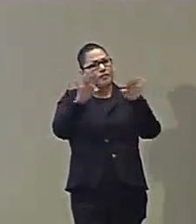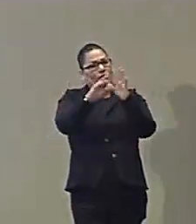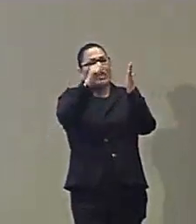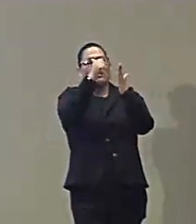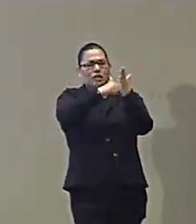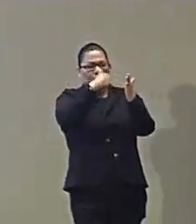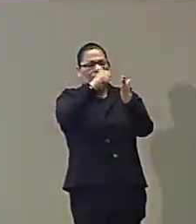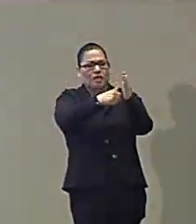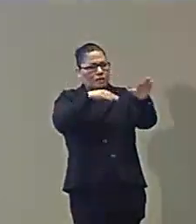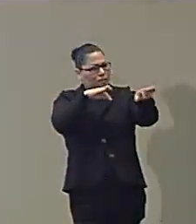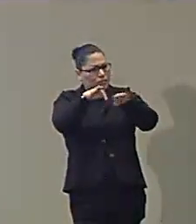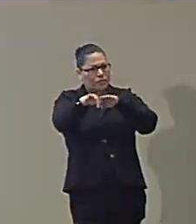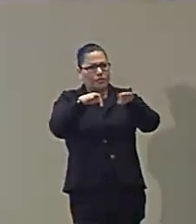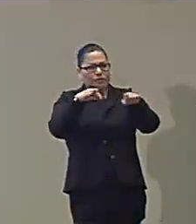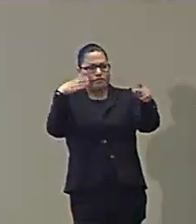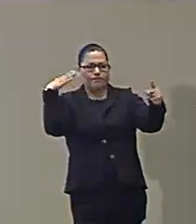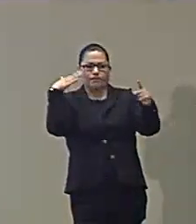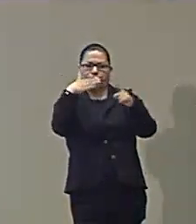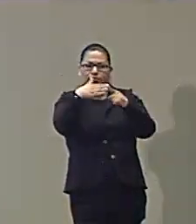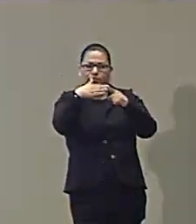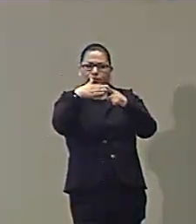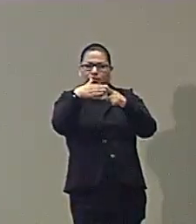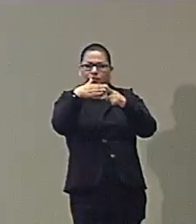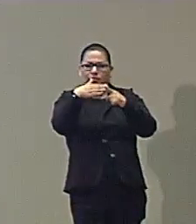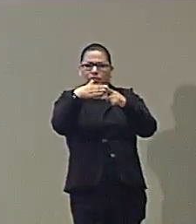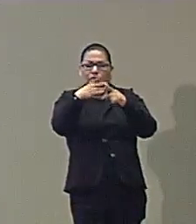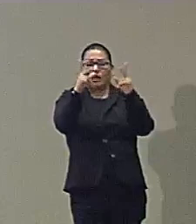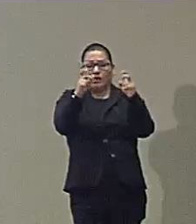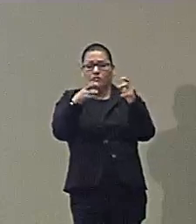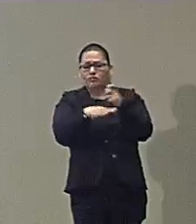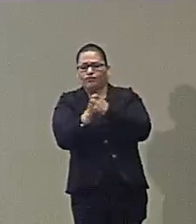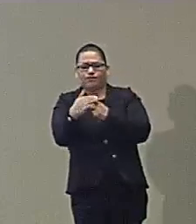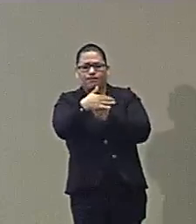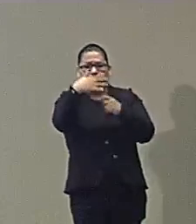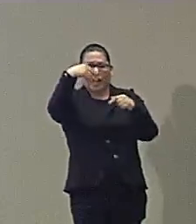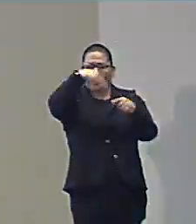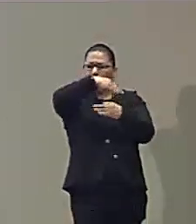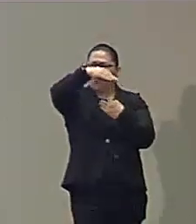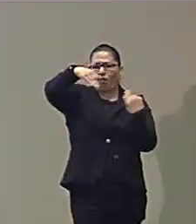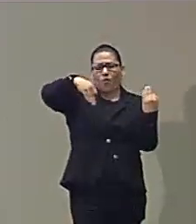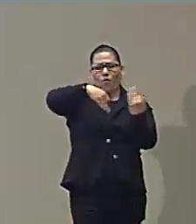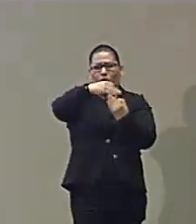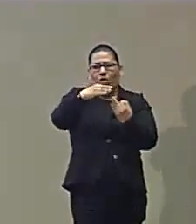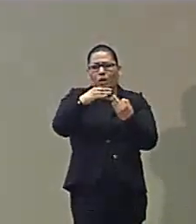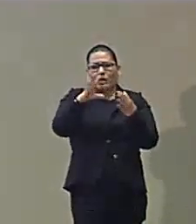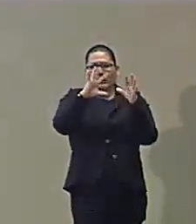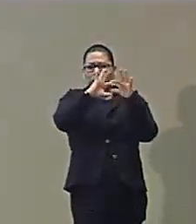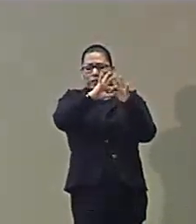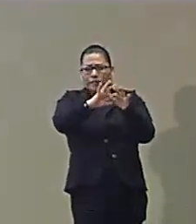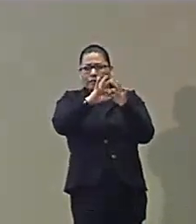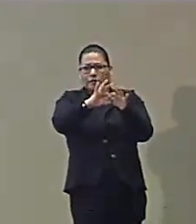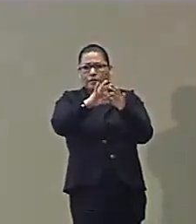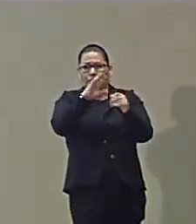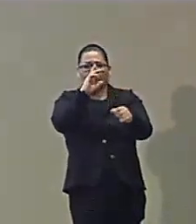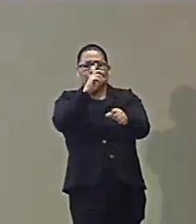con énfasis en la transversalidad en la colaboración y la corresponsabilidad